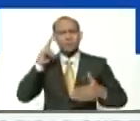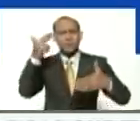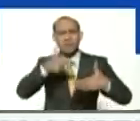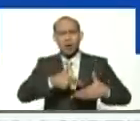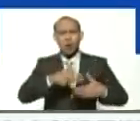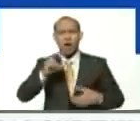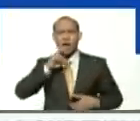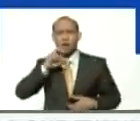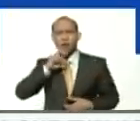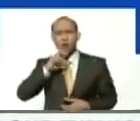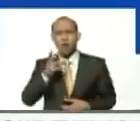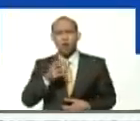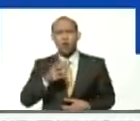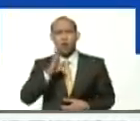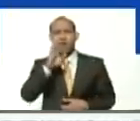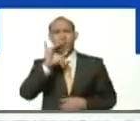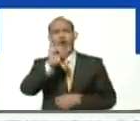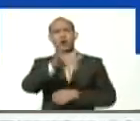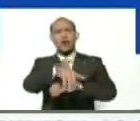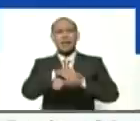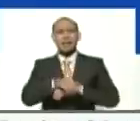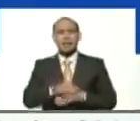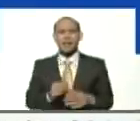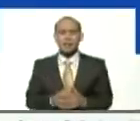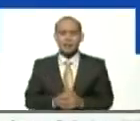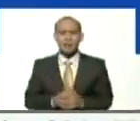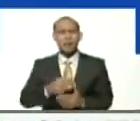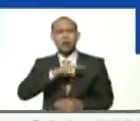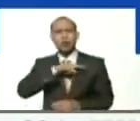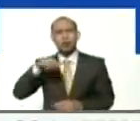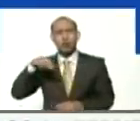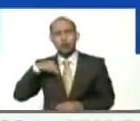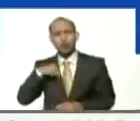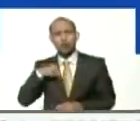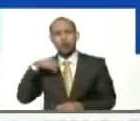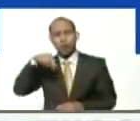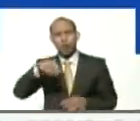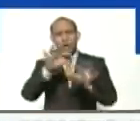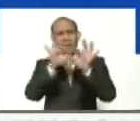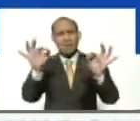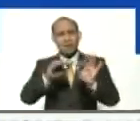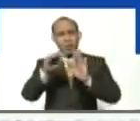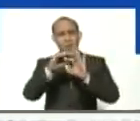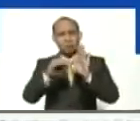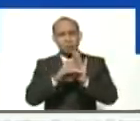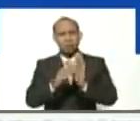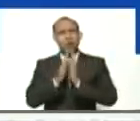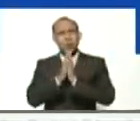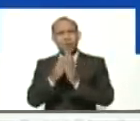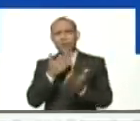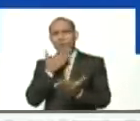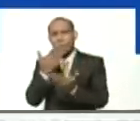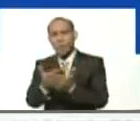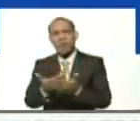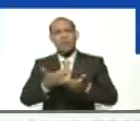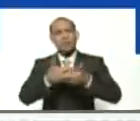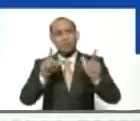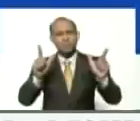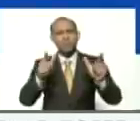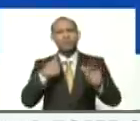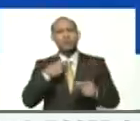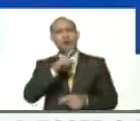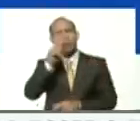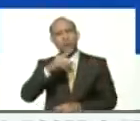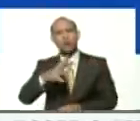nuestro oro en el banco de inglaterra nosotros hemos acudido este mecanismo para que sean liberados los recursos y venezuela